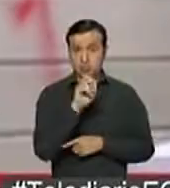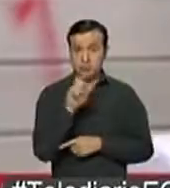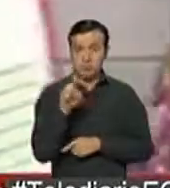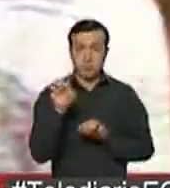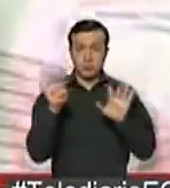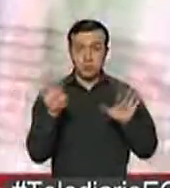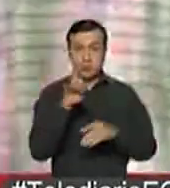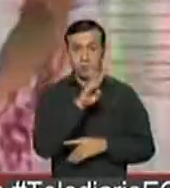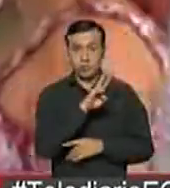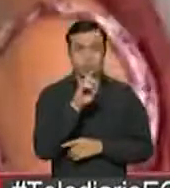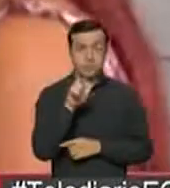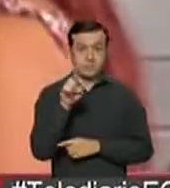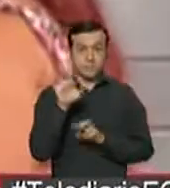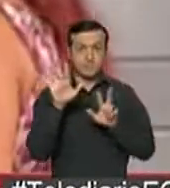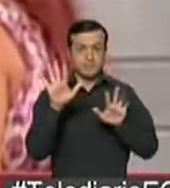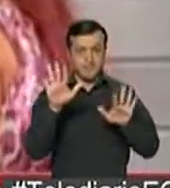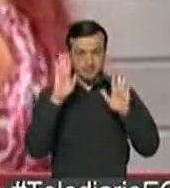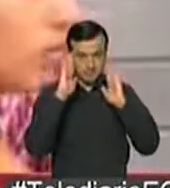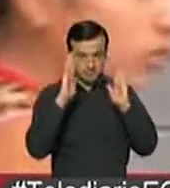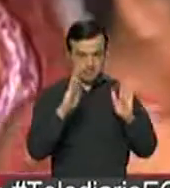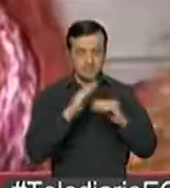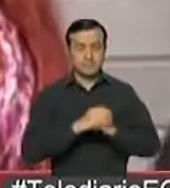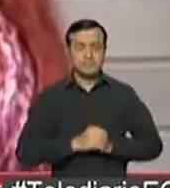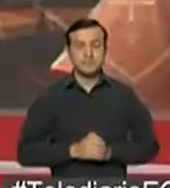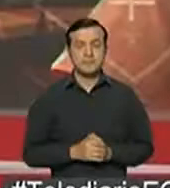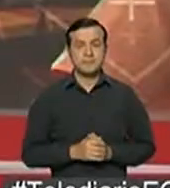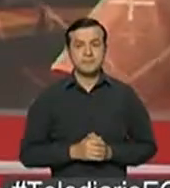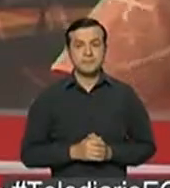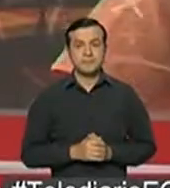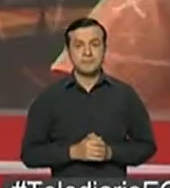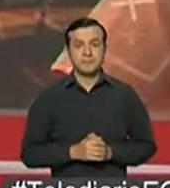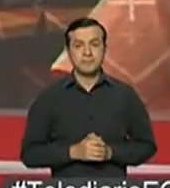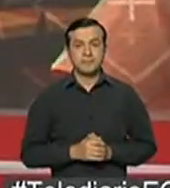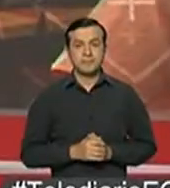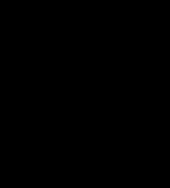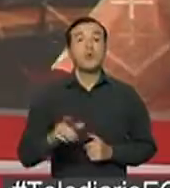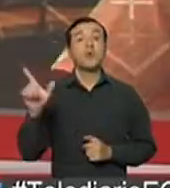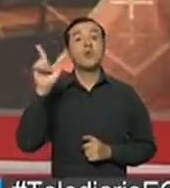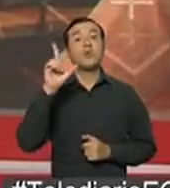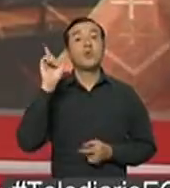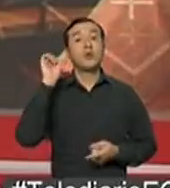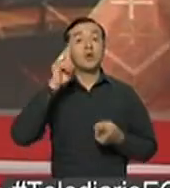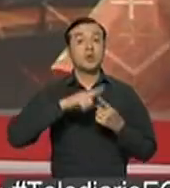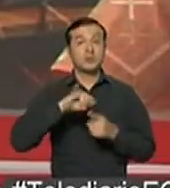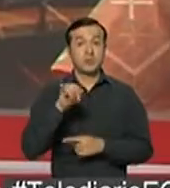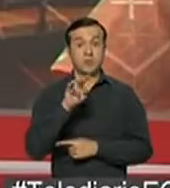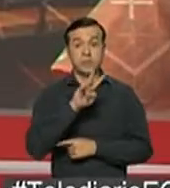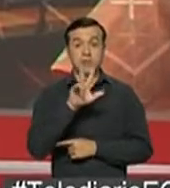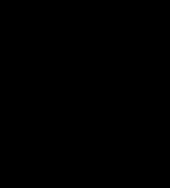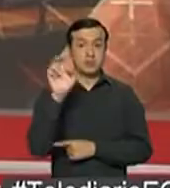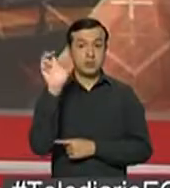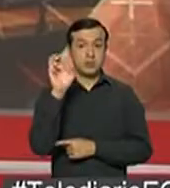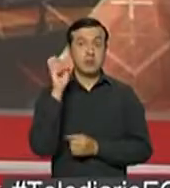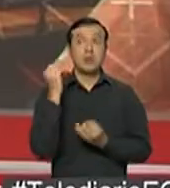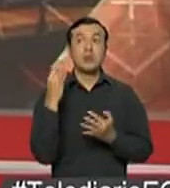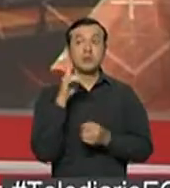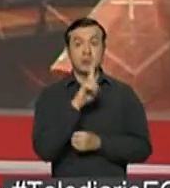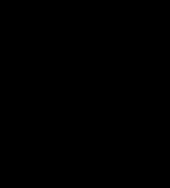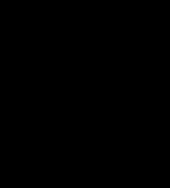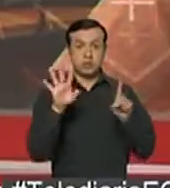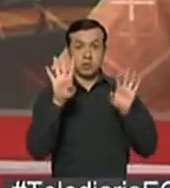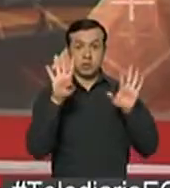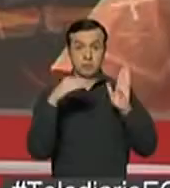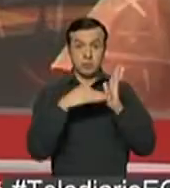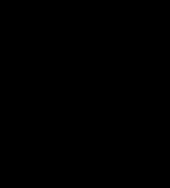2010. Guadalupe Ayoví, Medios Públicos. Desde este lunes hasta el jueves 23 de enero,